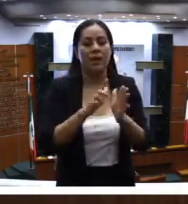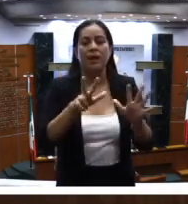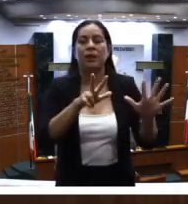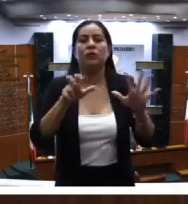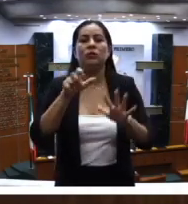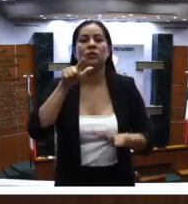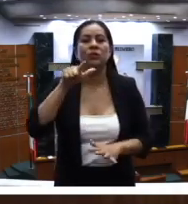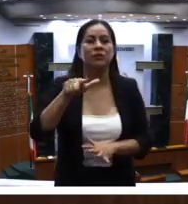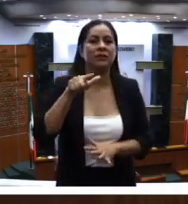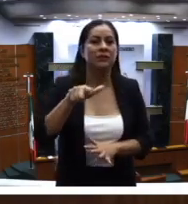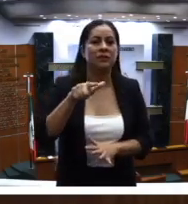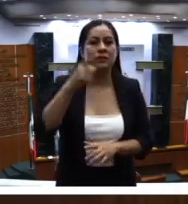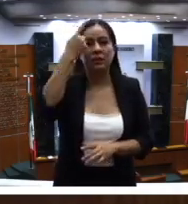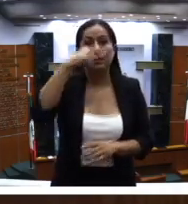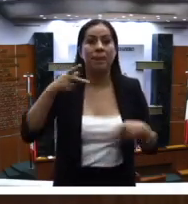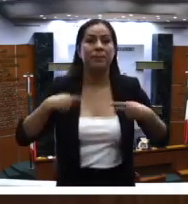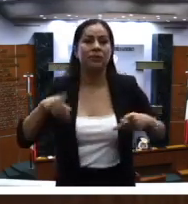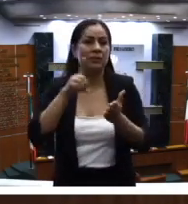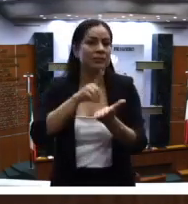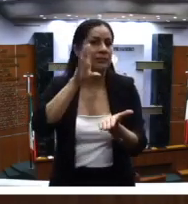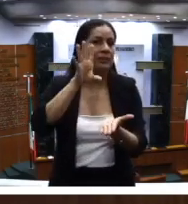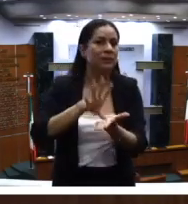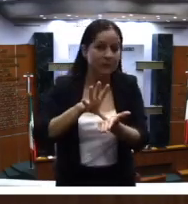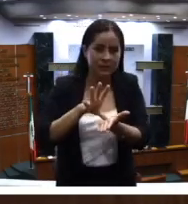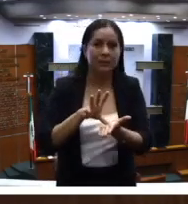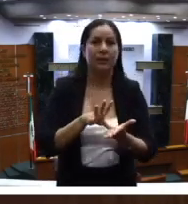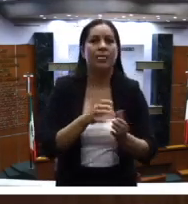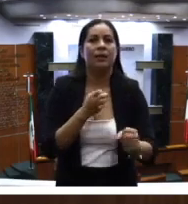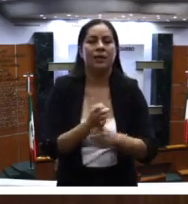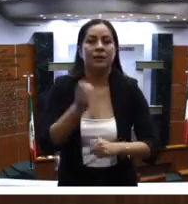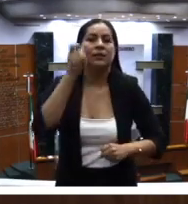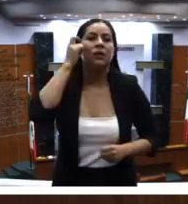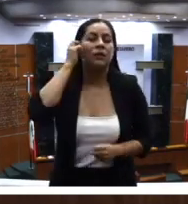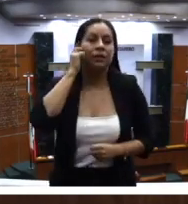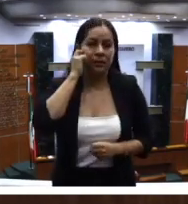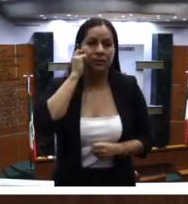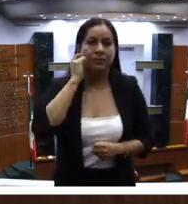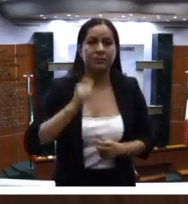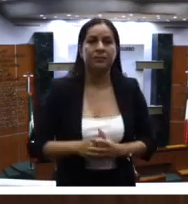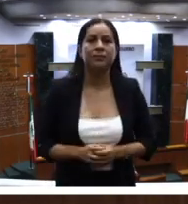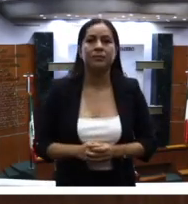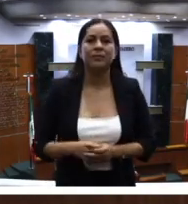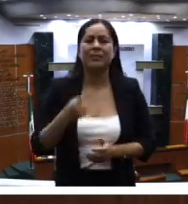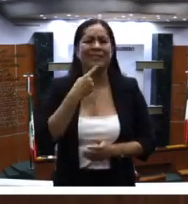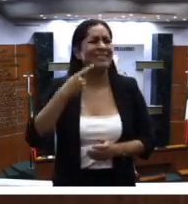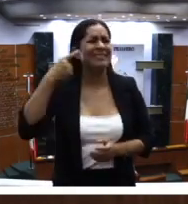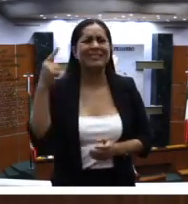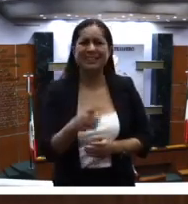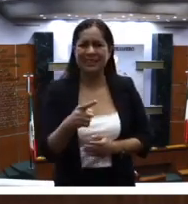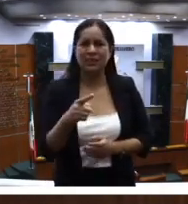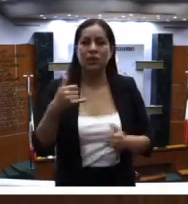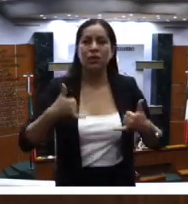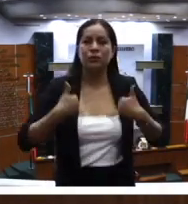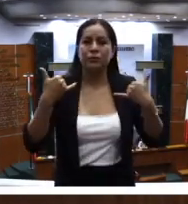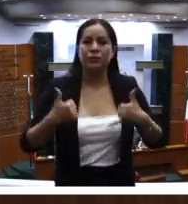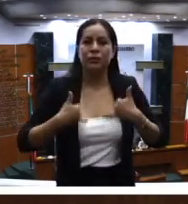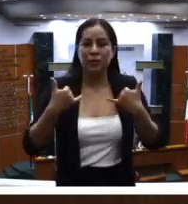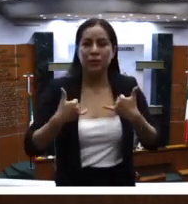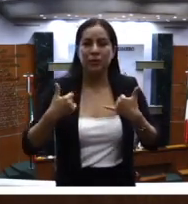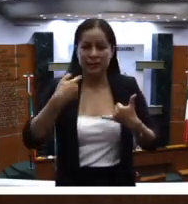817 para personas con discapacidad en el Estado de Guerrero exigiendo que los jóvenes